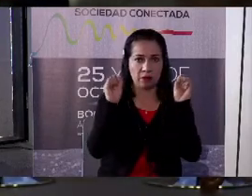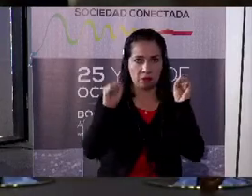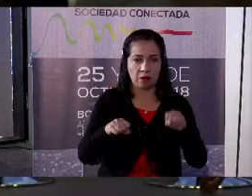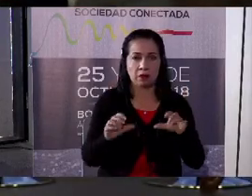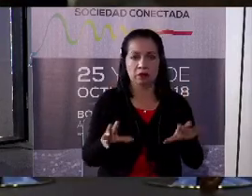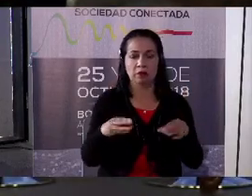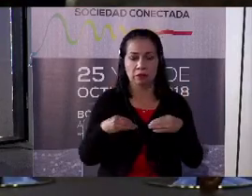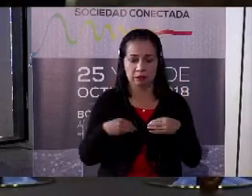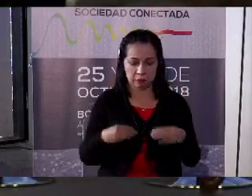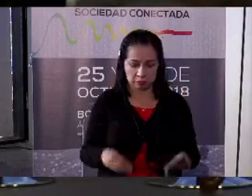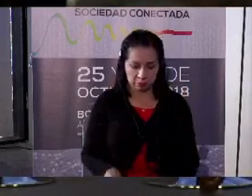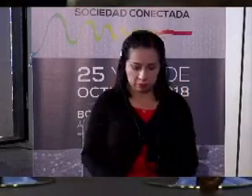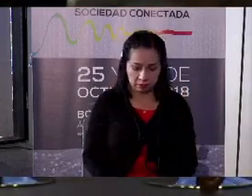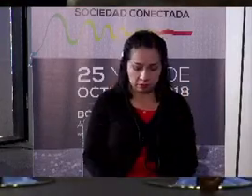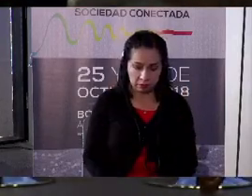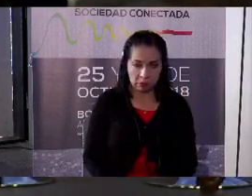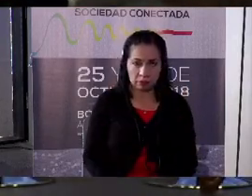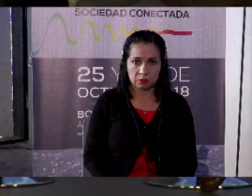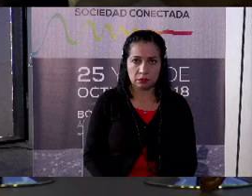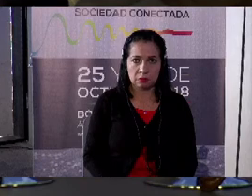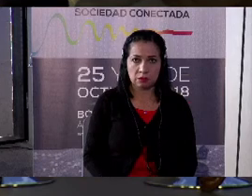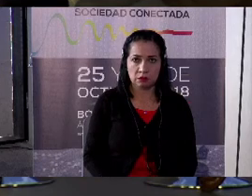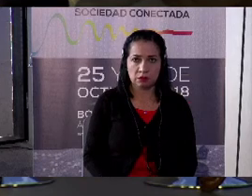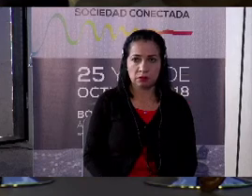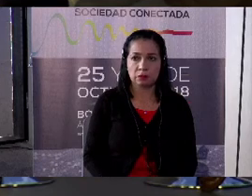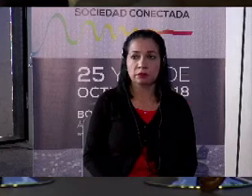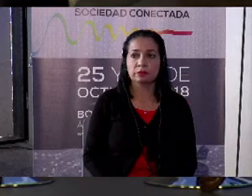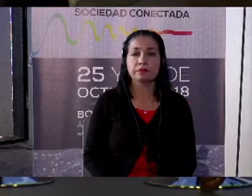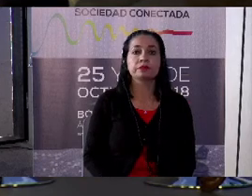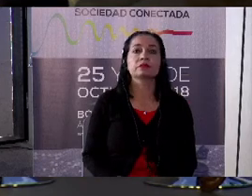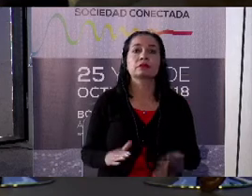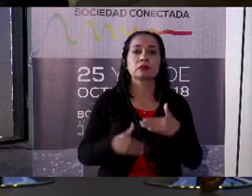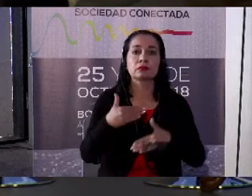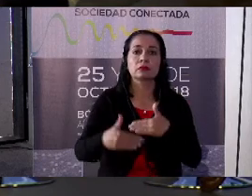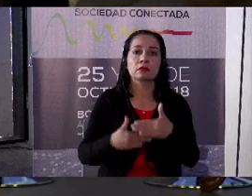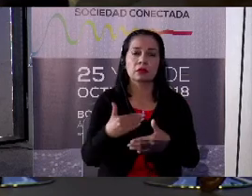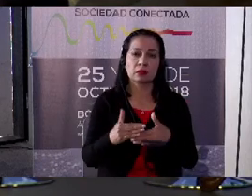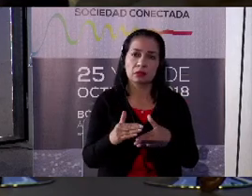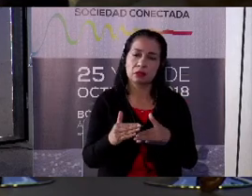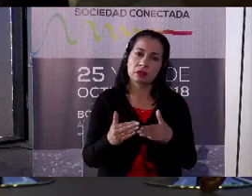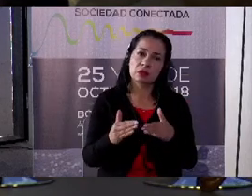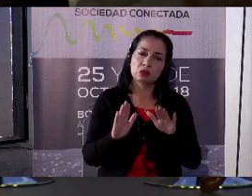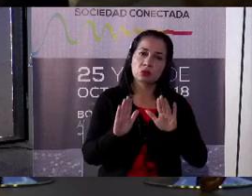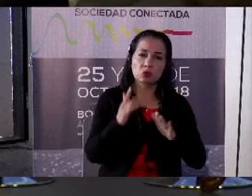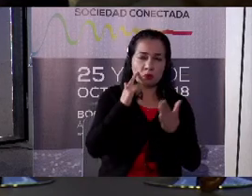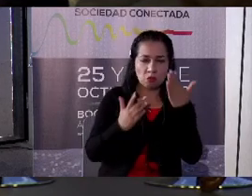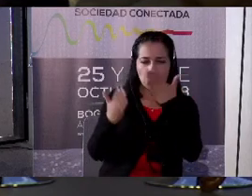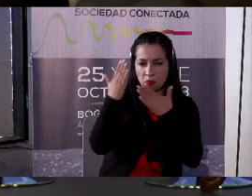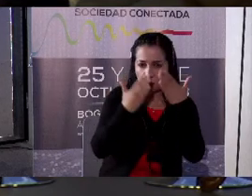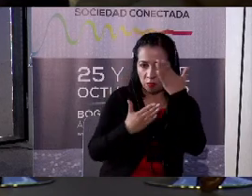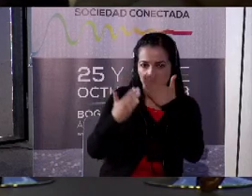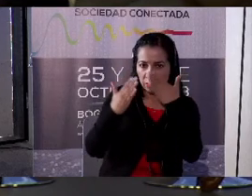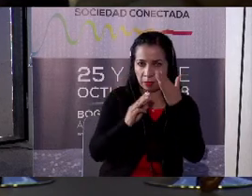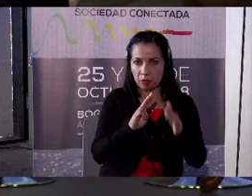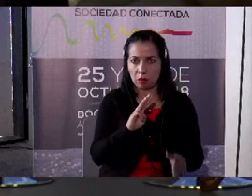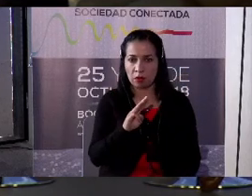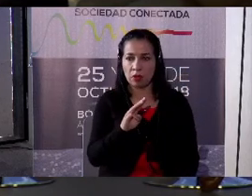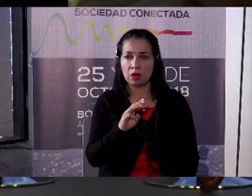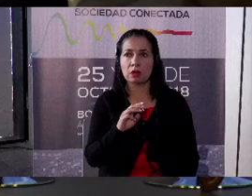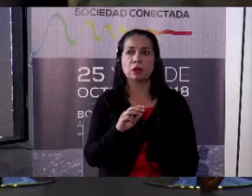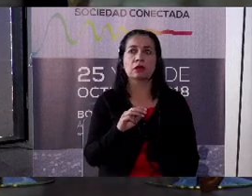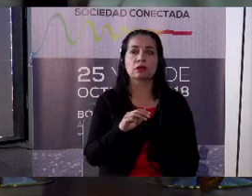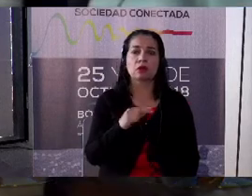de igual manera Huawei dentro del proceso de adopción hace pruebas de interoperabilidad con toda la mayor cantidad de dispositivos que hay en